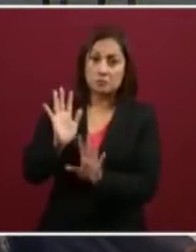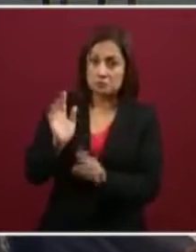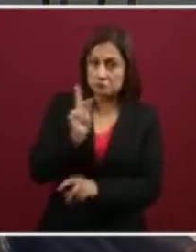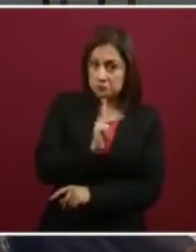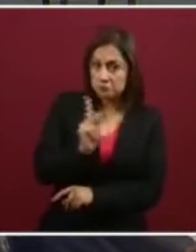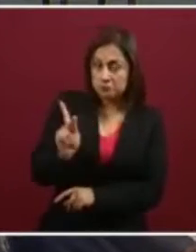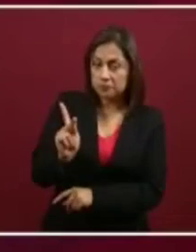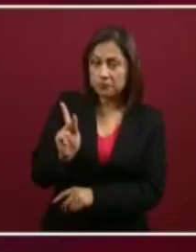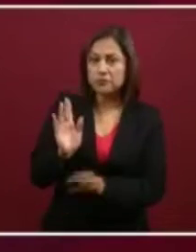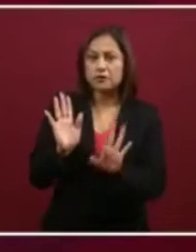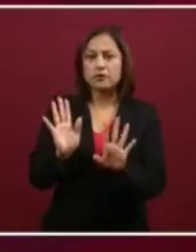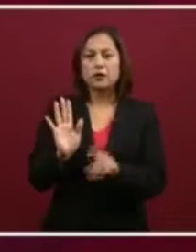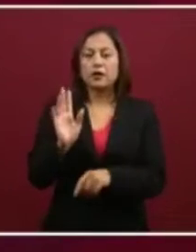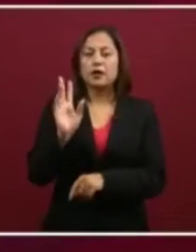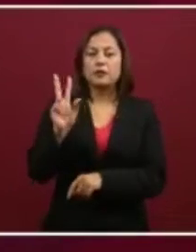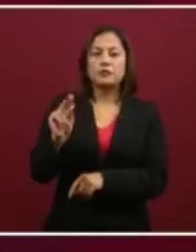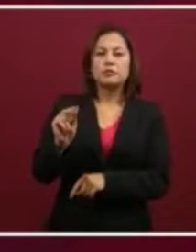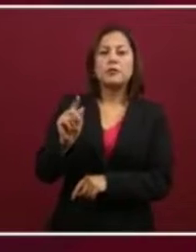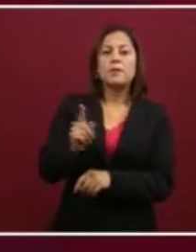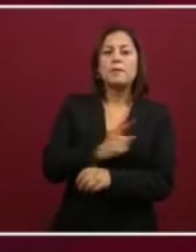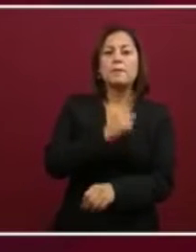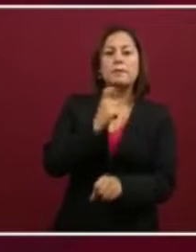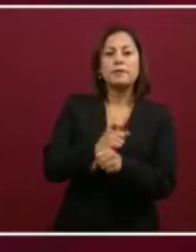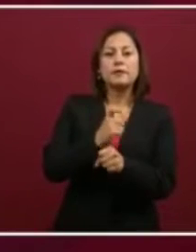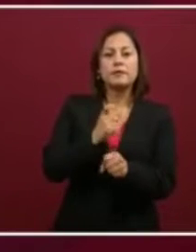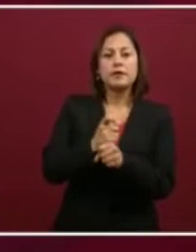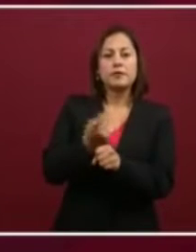decreto y luego una modificación legal.